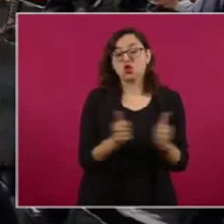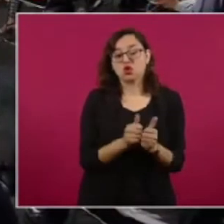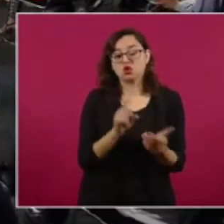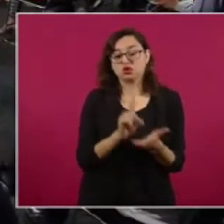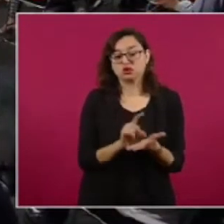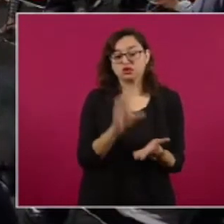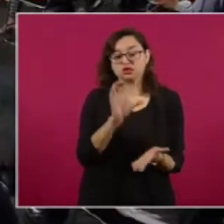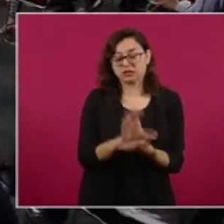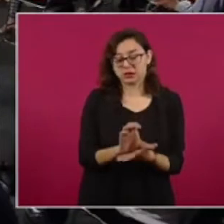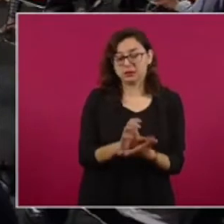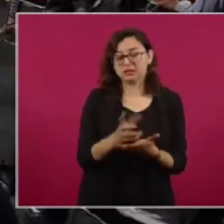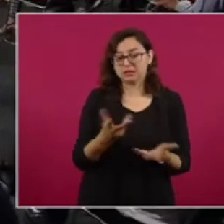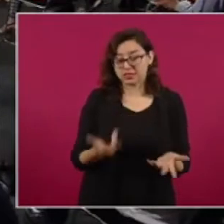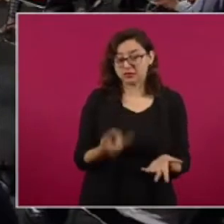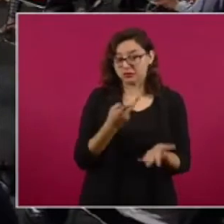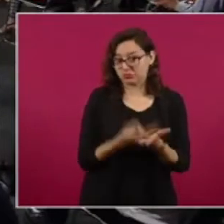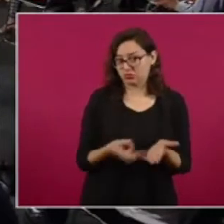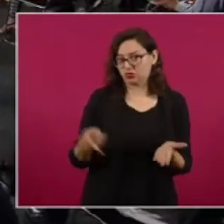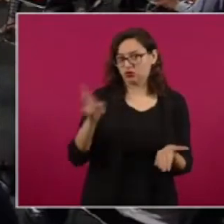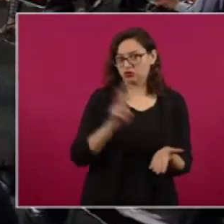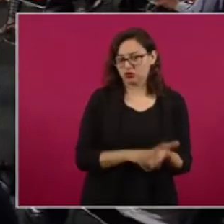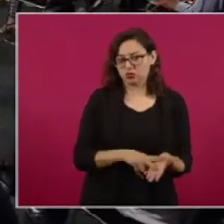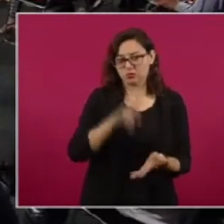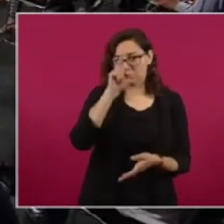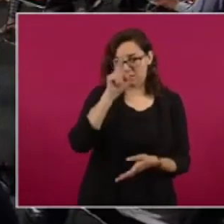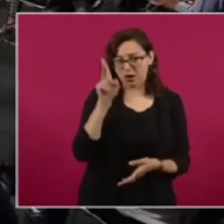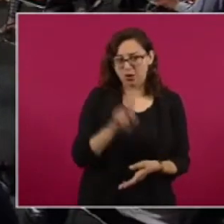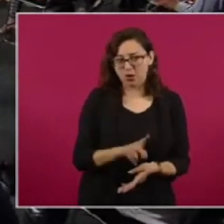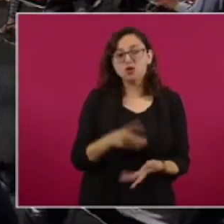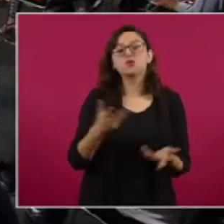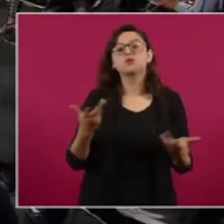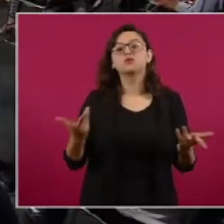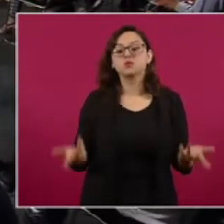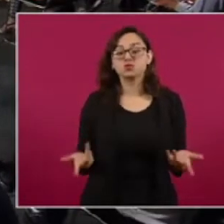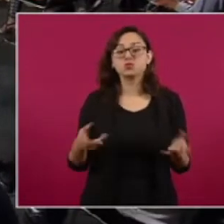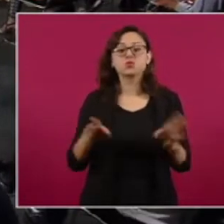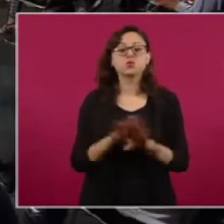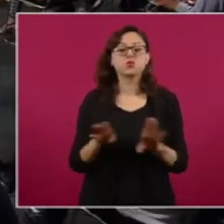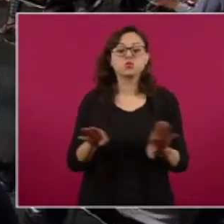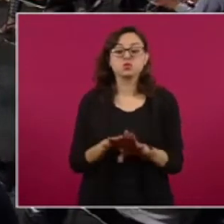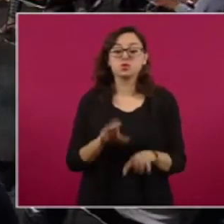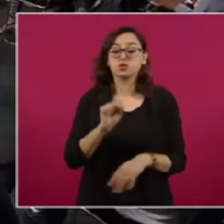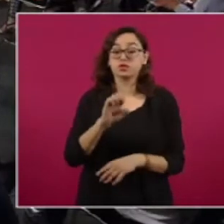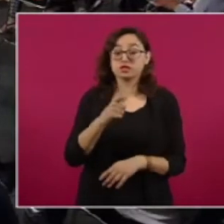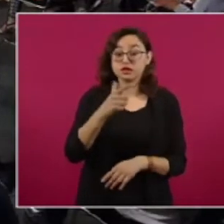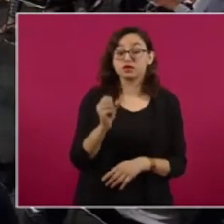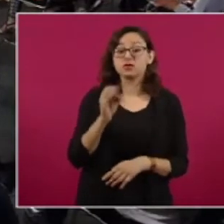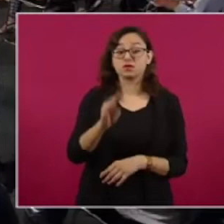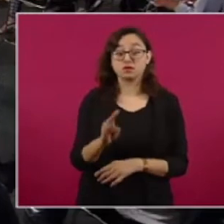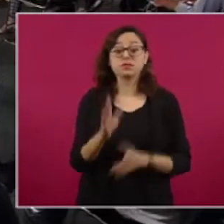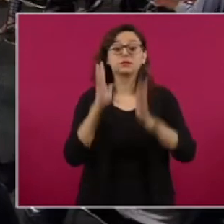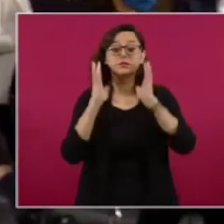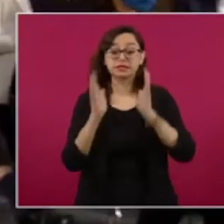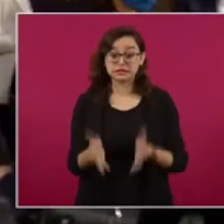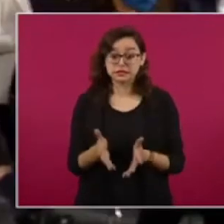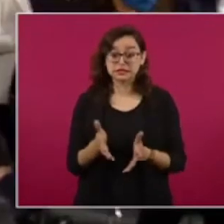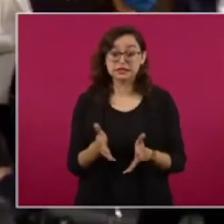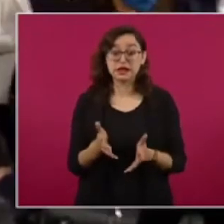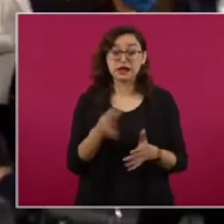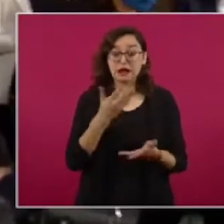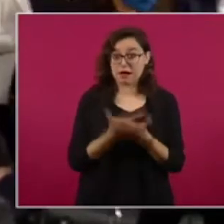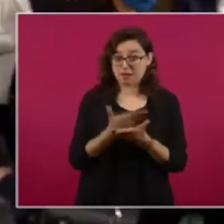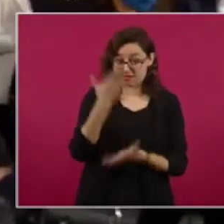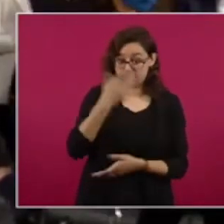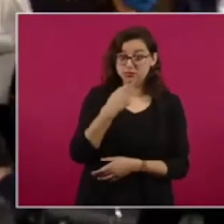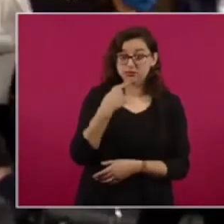discapacidad intelectual. Entonces, preguntarle, presidente, si la Secretaría de Gobernación ya presentó esta denuncia, si la van a